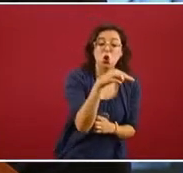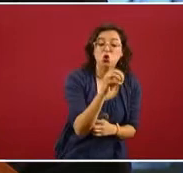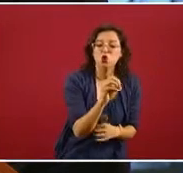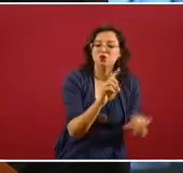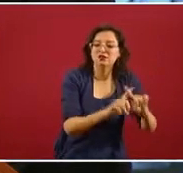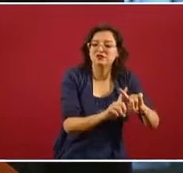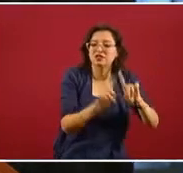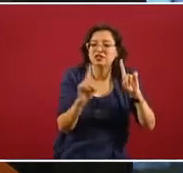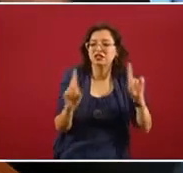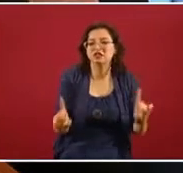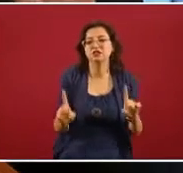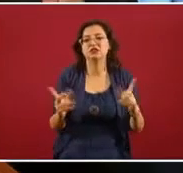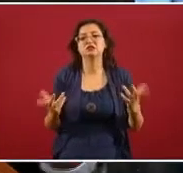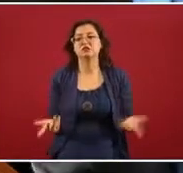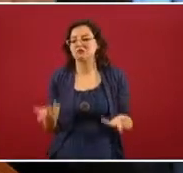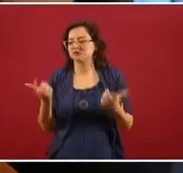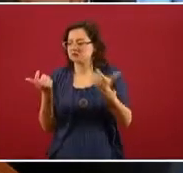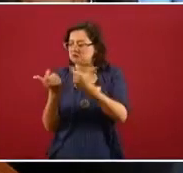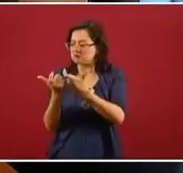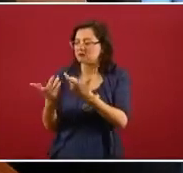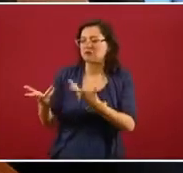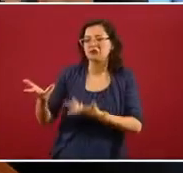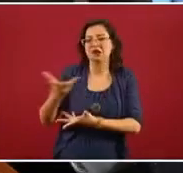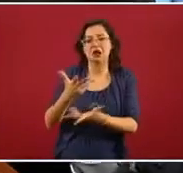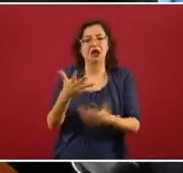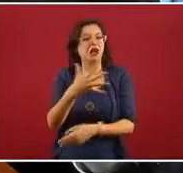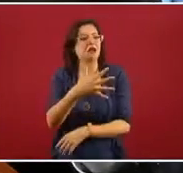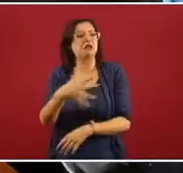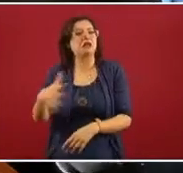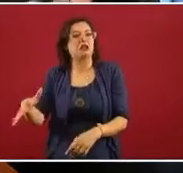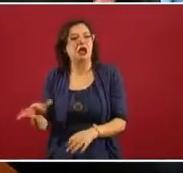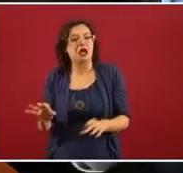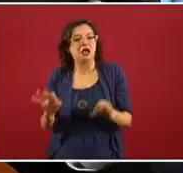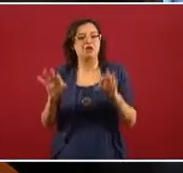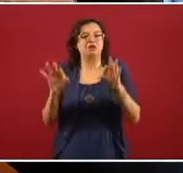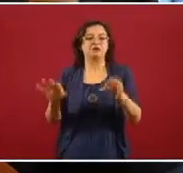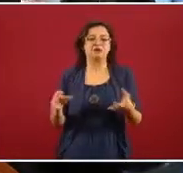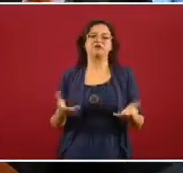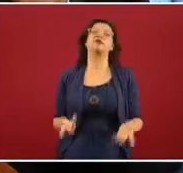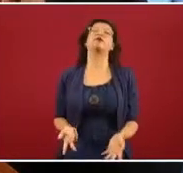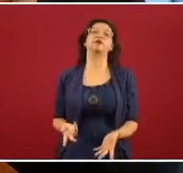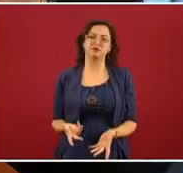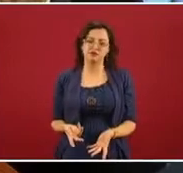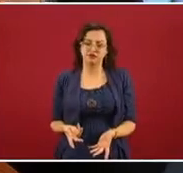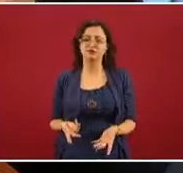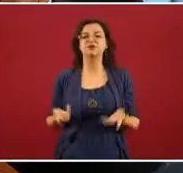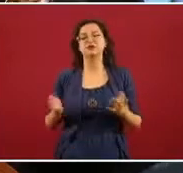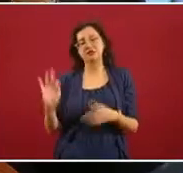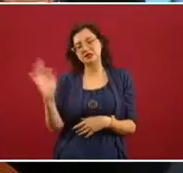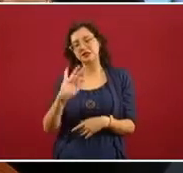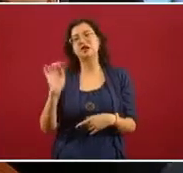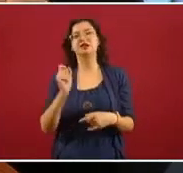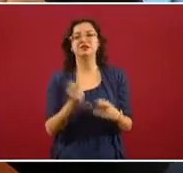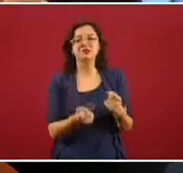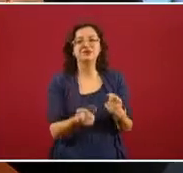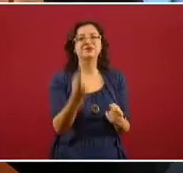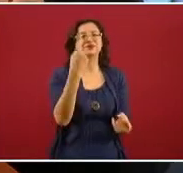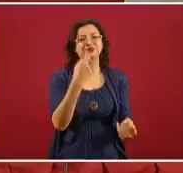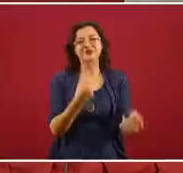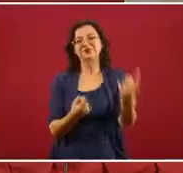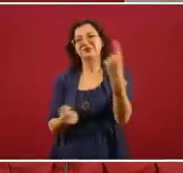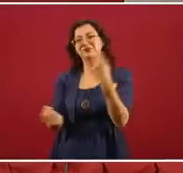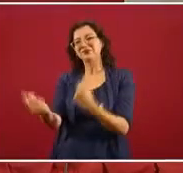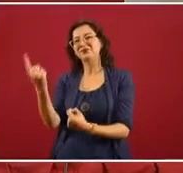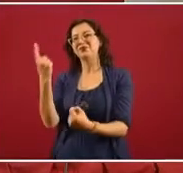en los precios, hay solidaridad de los proveedores. Y sí, si por ahí hay alguno que se quiere pasar de